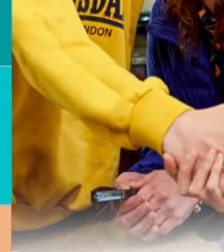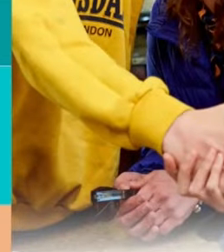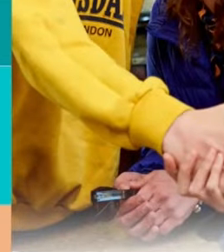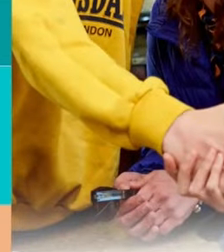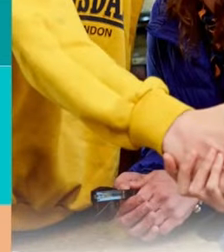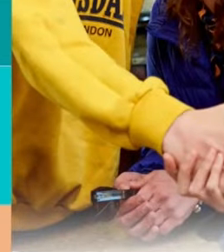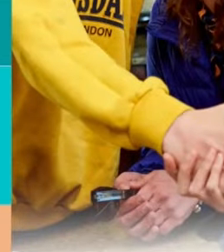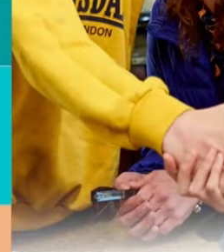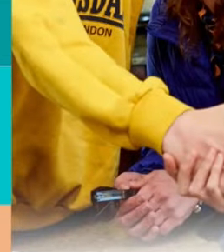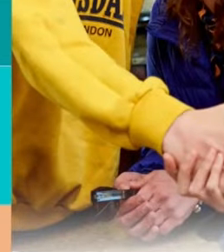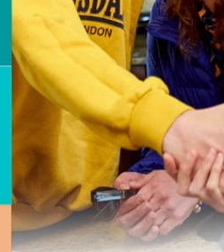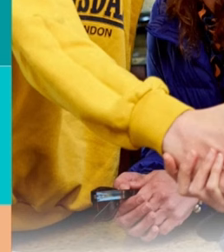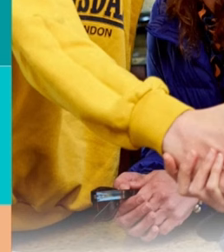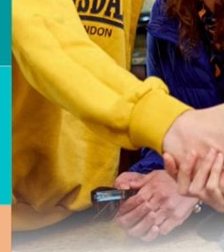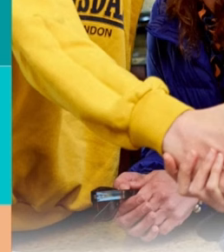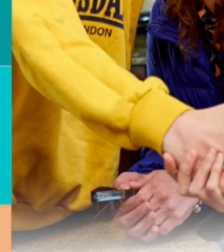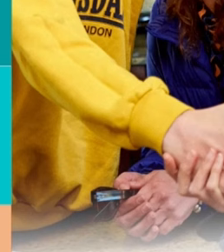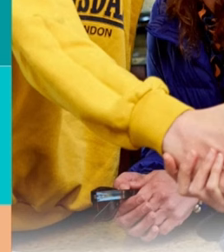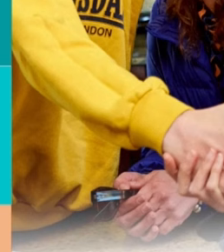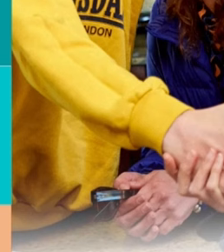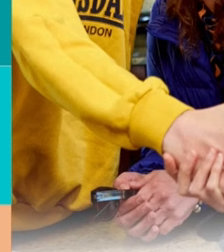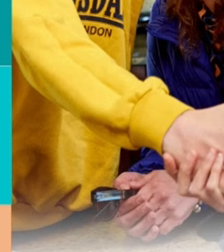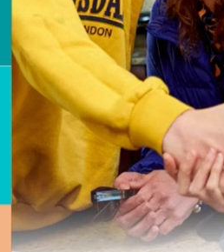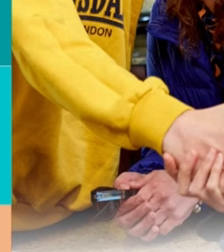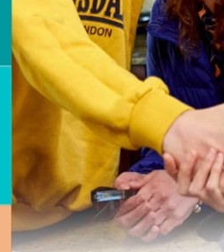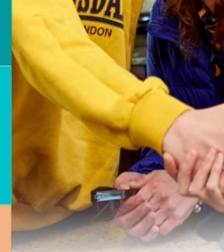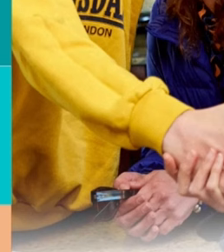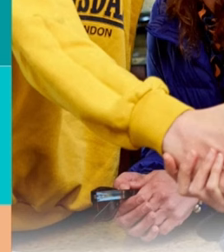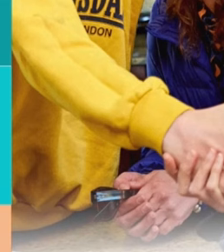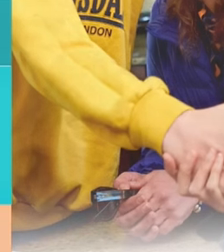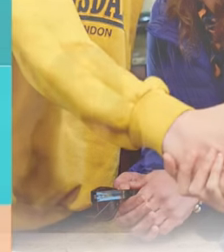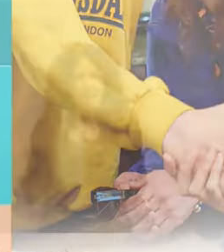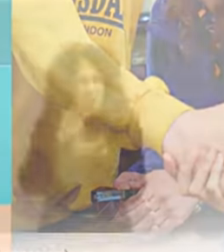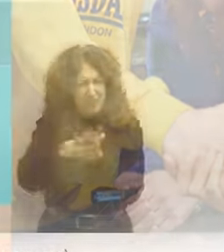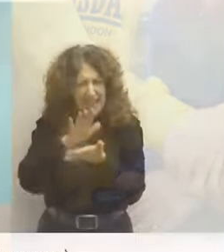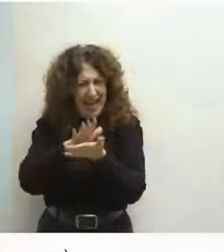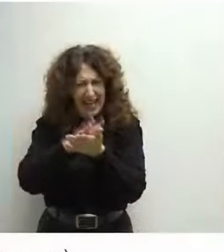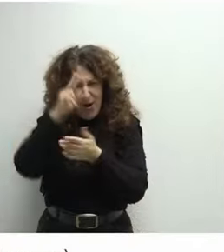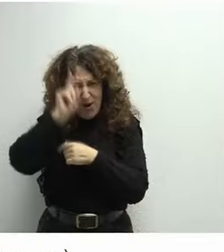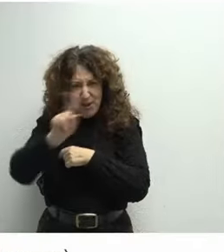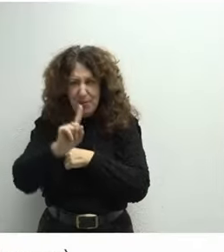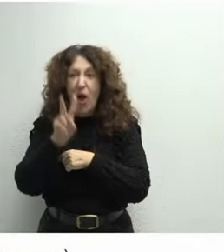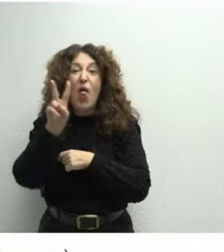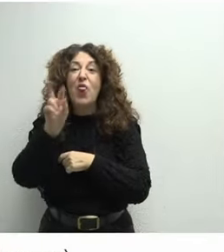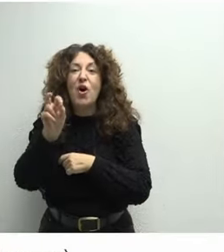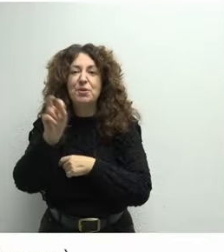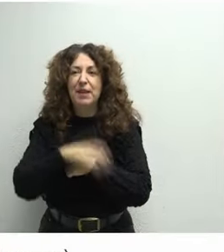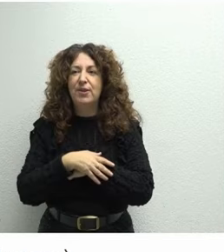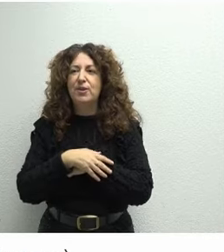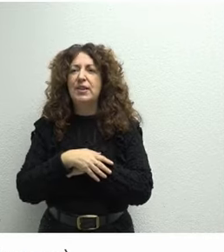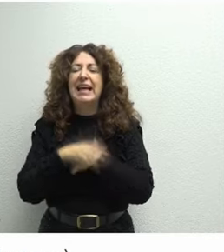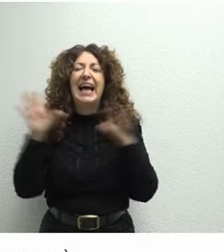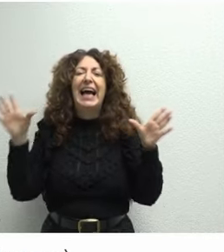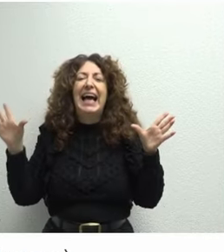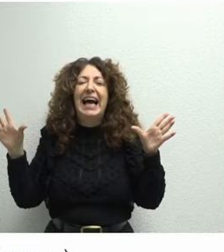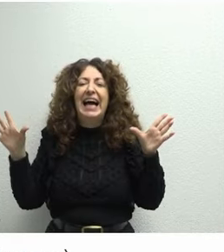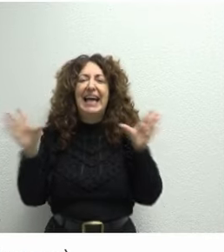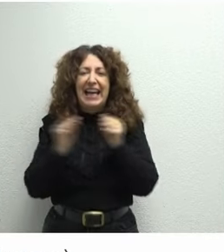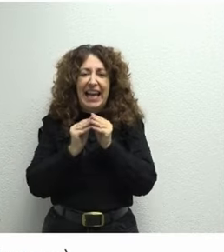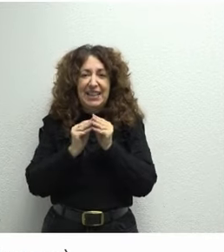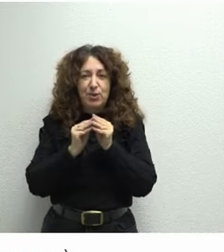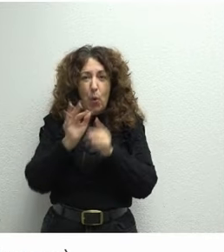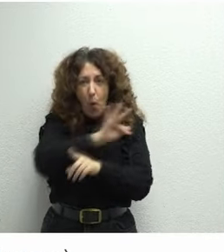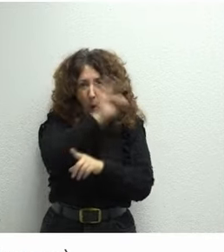gracias Bueno vamos a despedirnos muy rápido no os preocupéis dos minutos haciendo un resumen de todo lo que ha